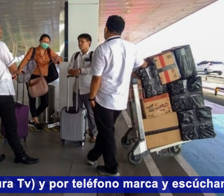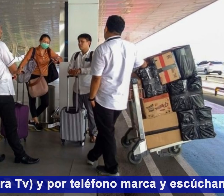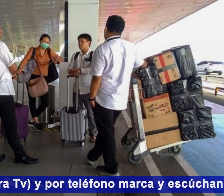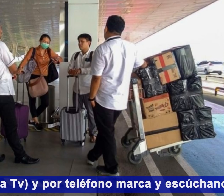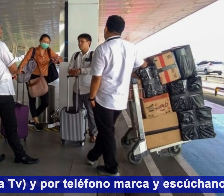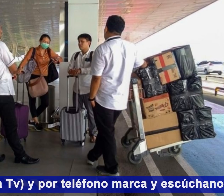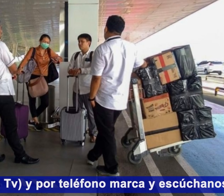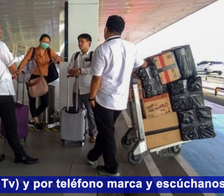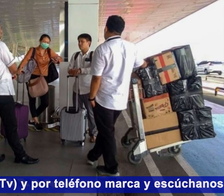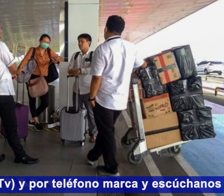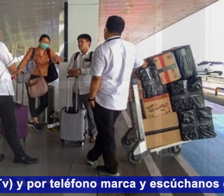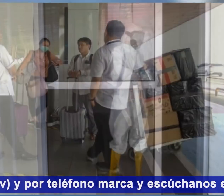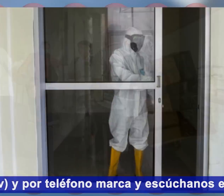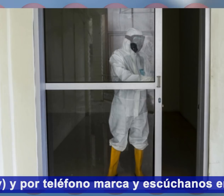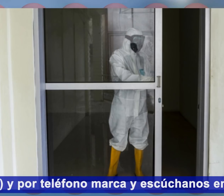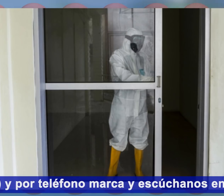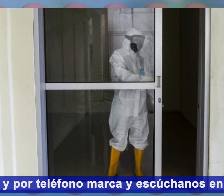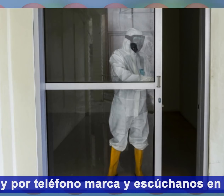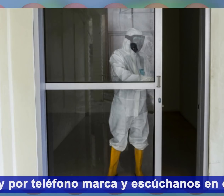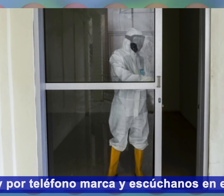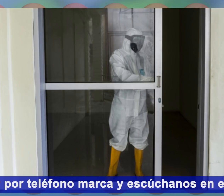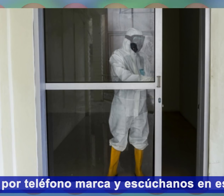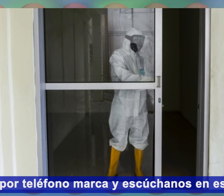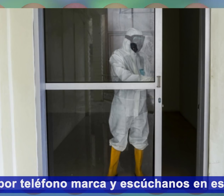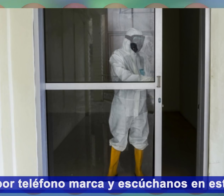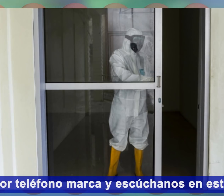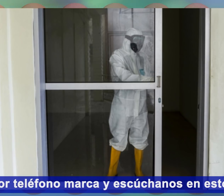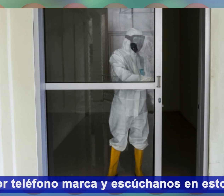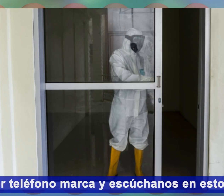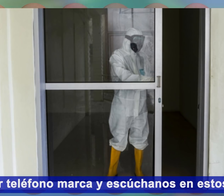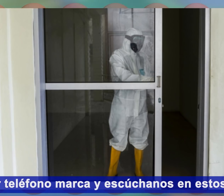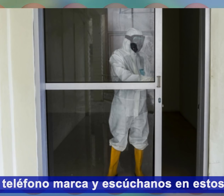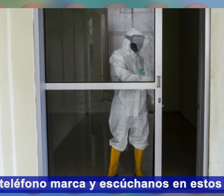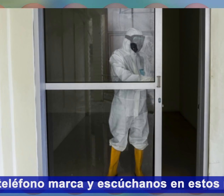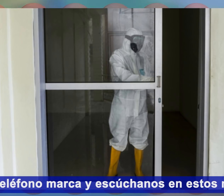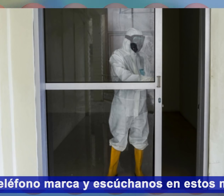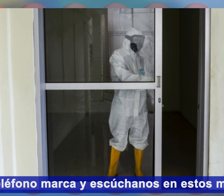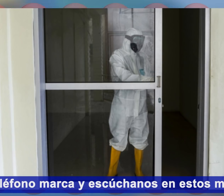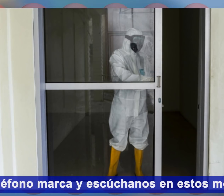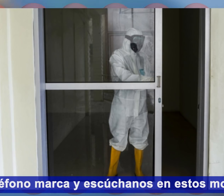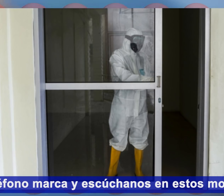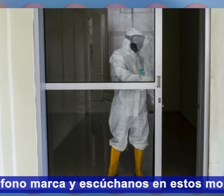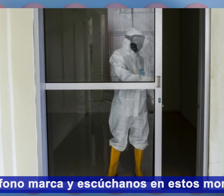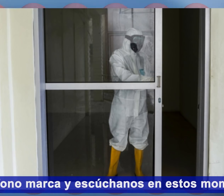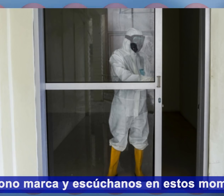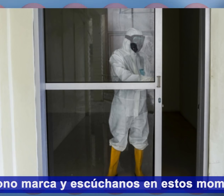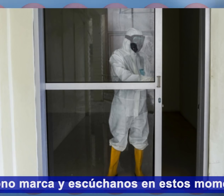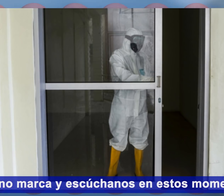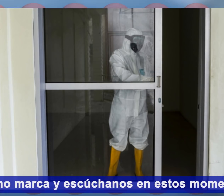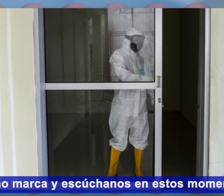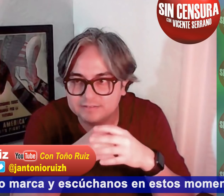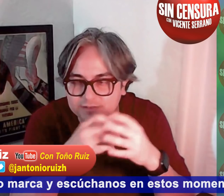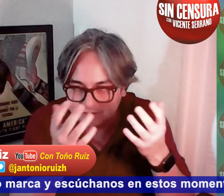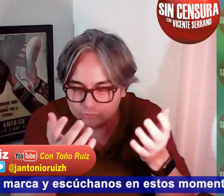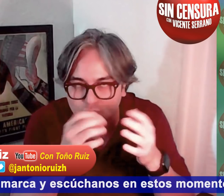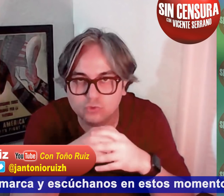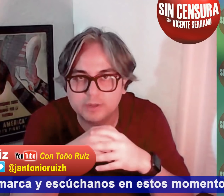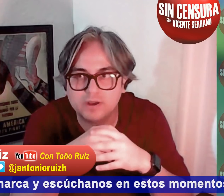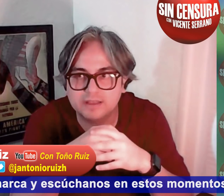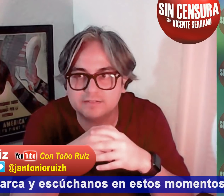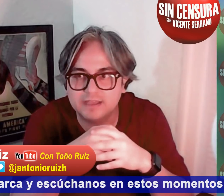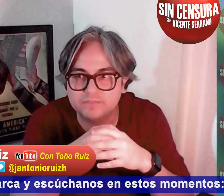al presidente López Obrador desde la semana pasada por haber dicho que no está probado científicamente que las mascarillas,